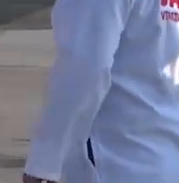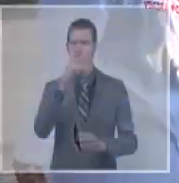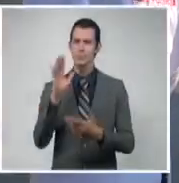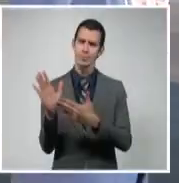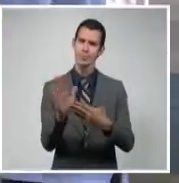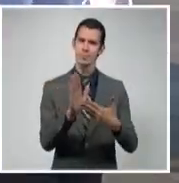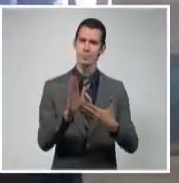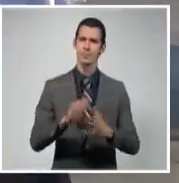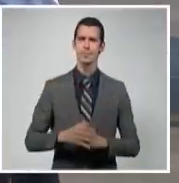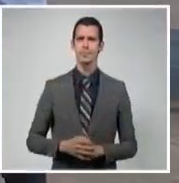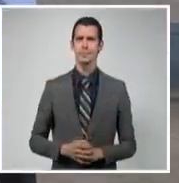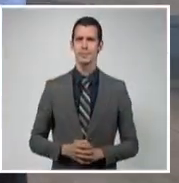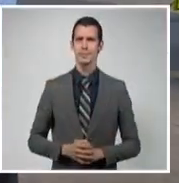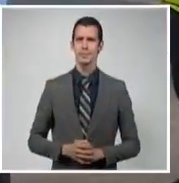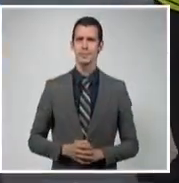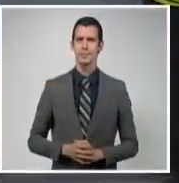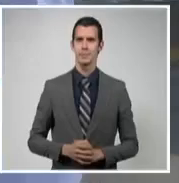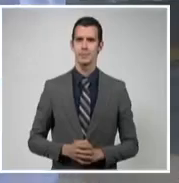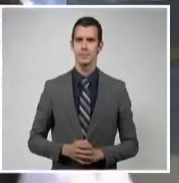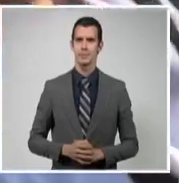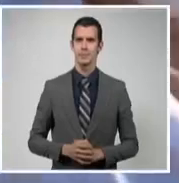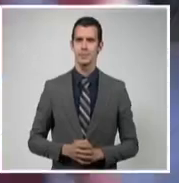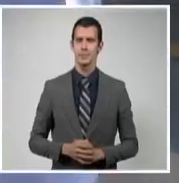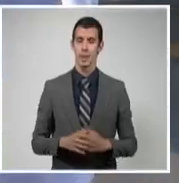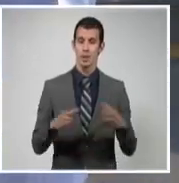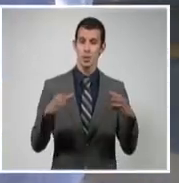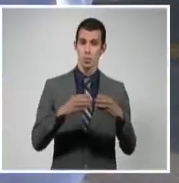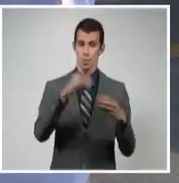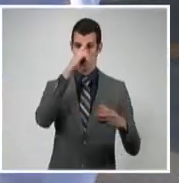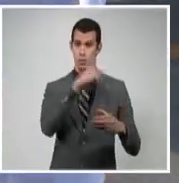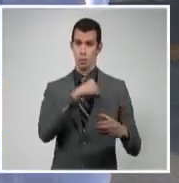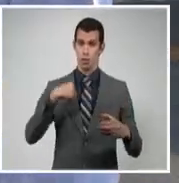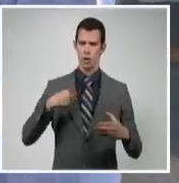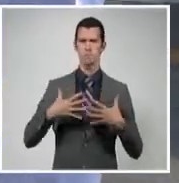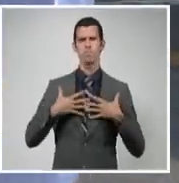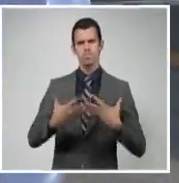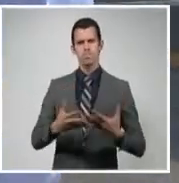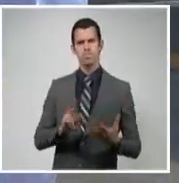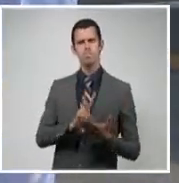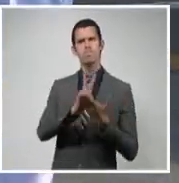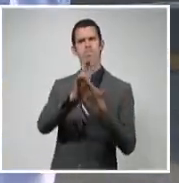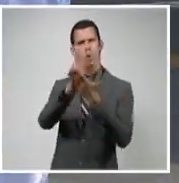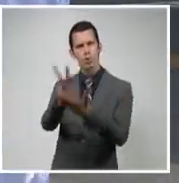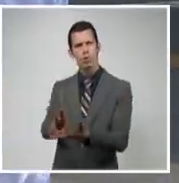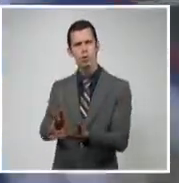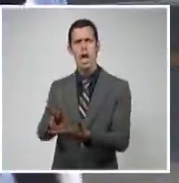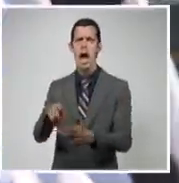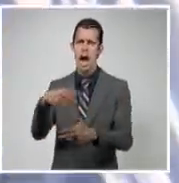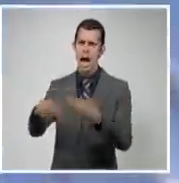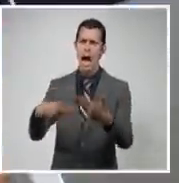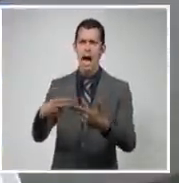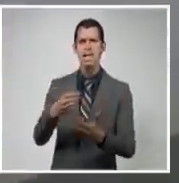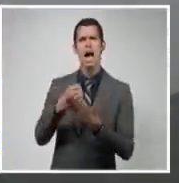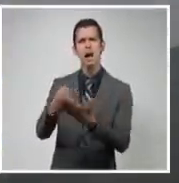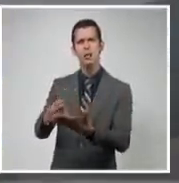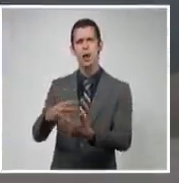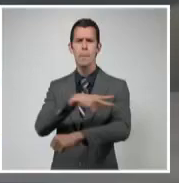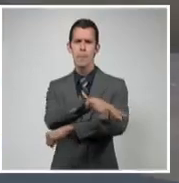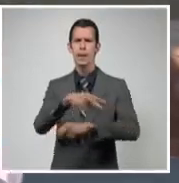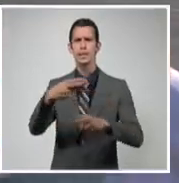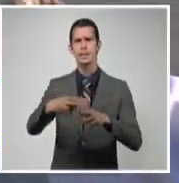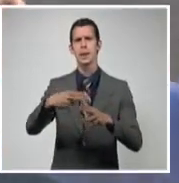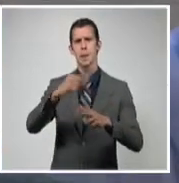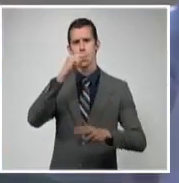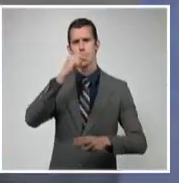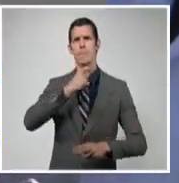Partieron para asistir al pueblo beliceño cuando apenas comenzaba la pandemia en el mes de marzo del pasado año y aún no se